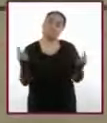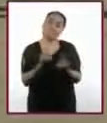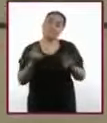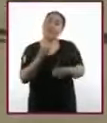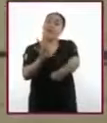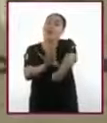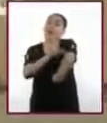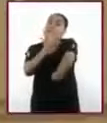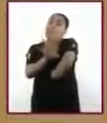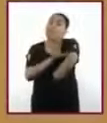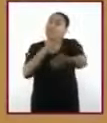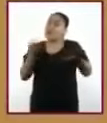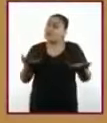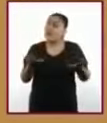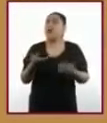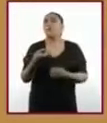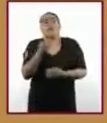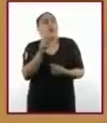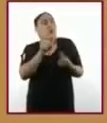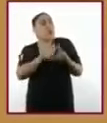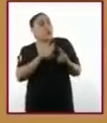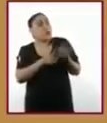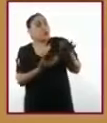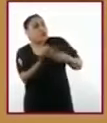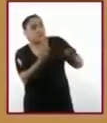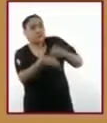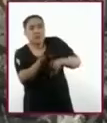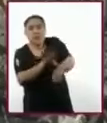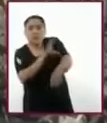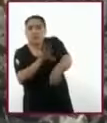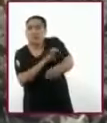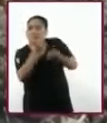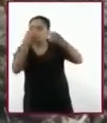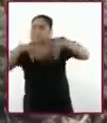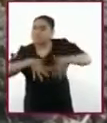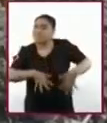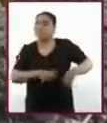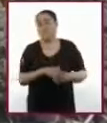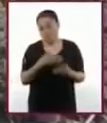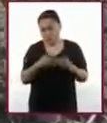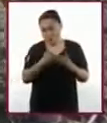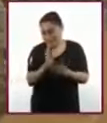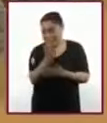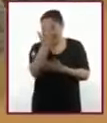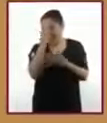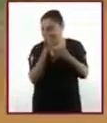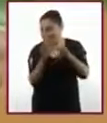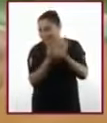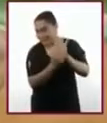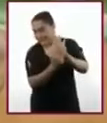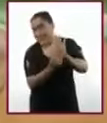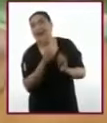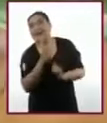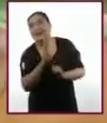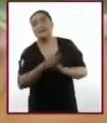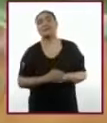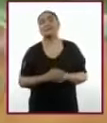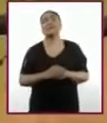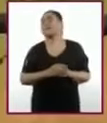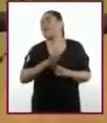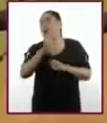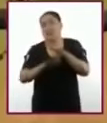energía. Pero, ¿de dónde obtenemos dicha energía? Vamos a conocer la respuesta. Todos los